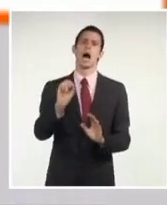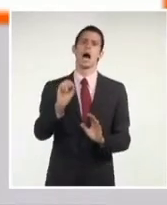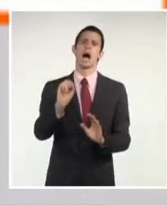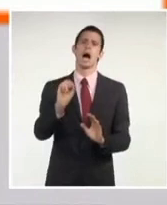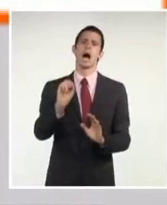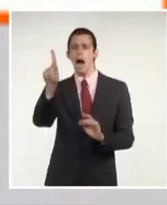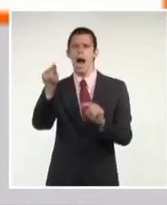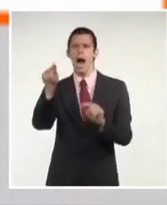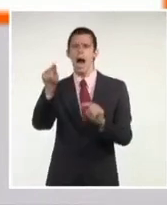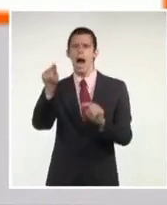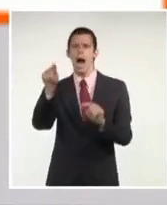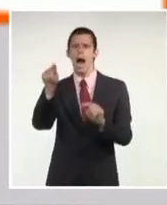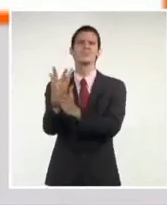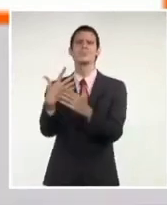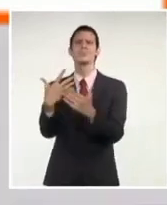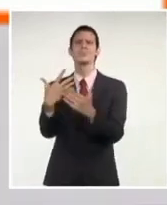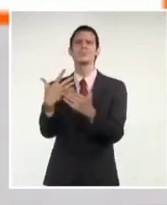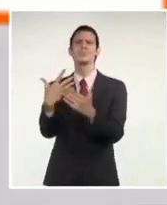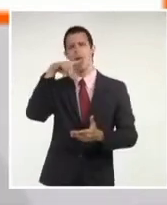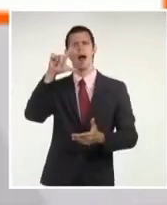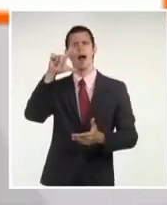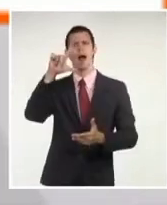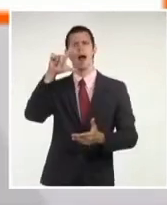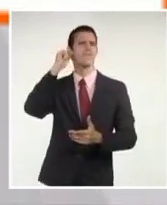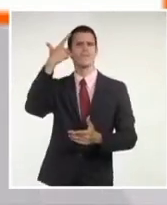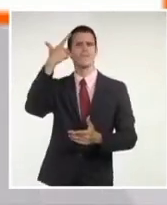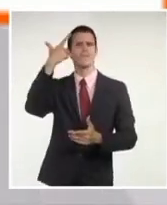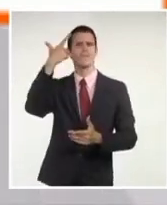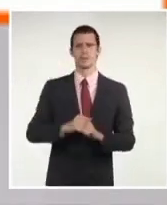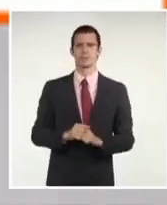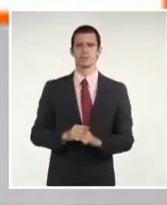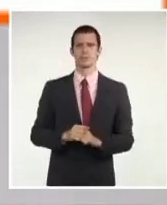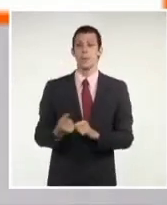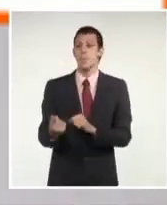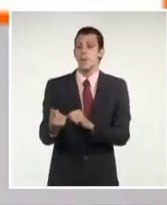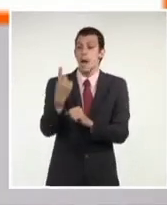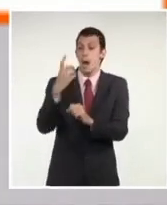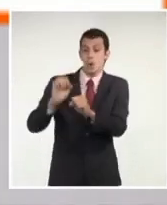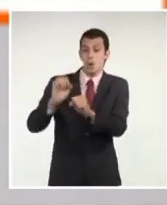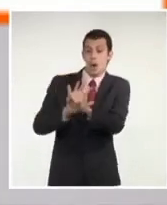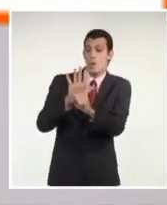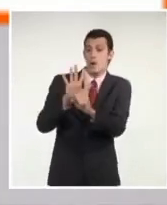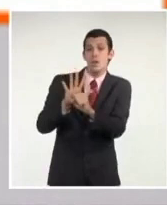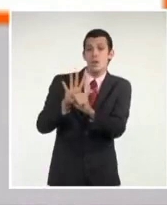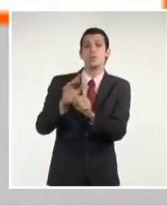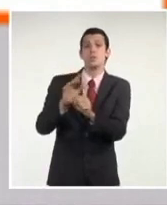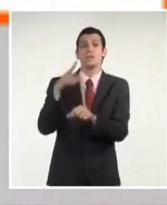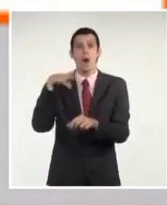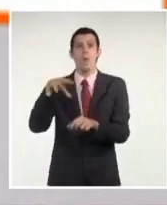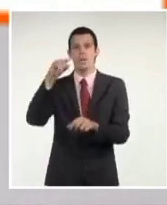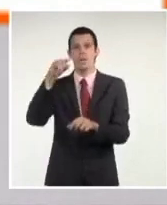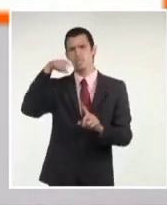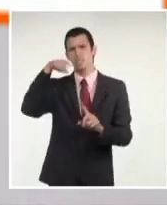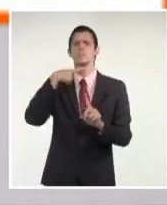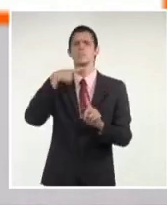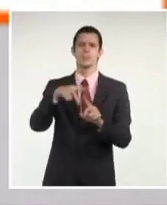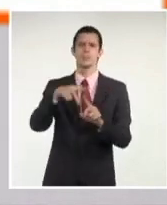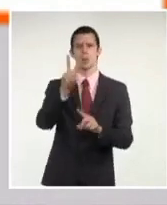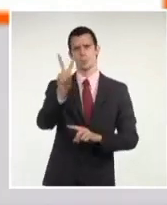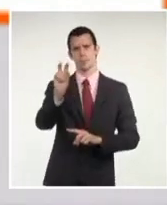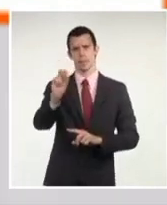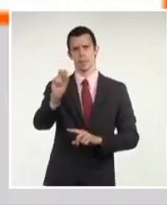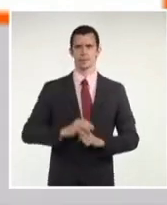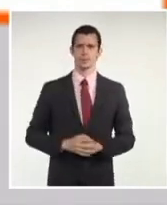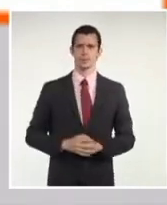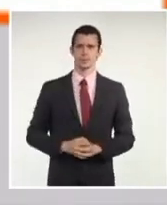las primeras muestras son de septiembre de 2020, donde empieza a aparecer ella. Y lógicamente la variante tiene que irse transmitiendo